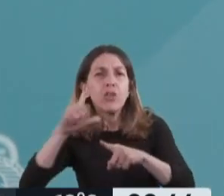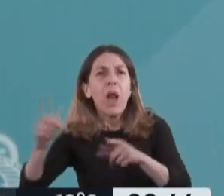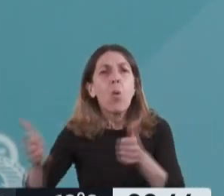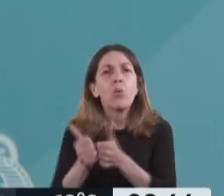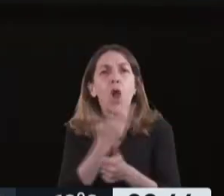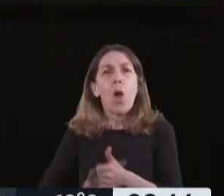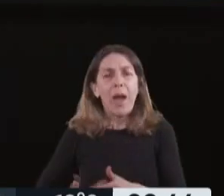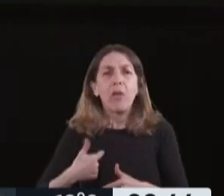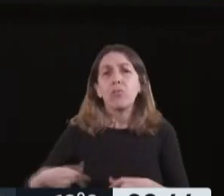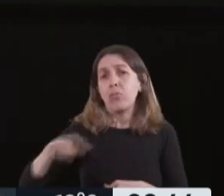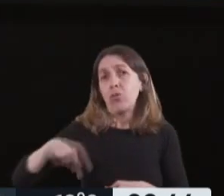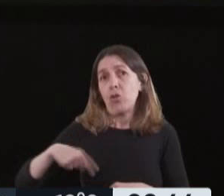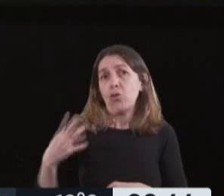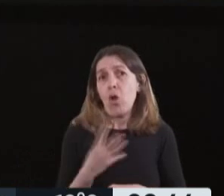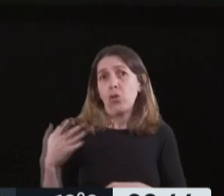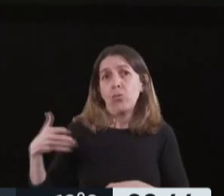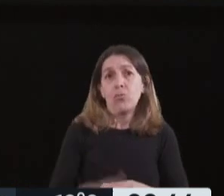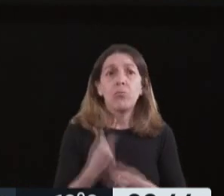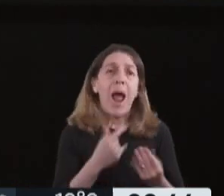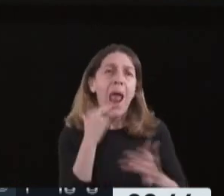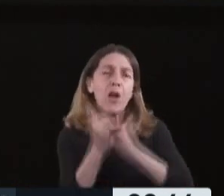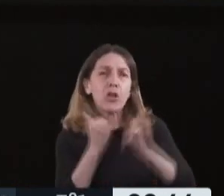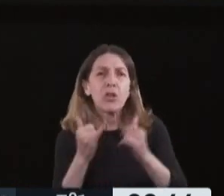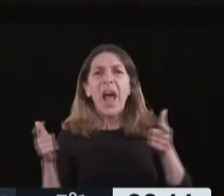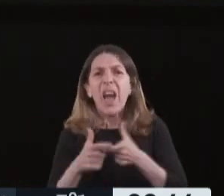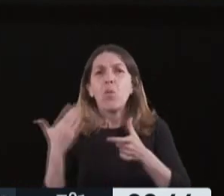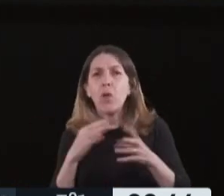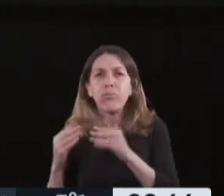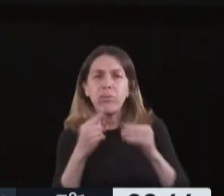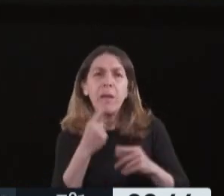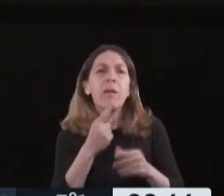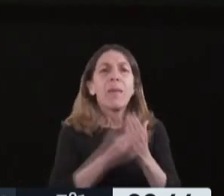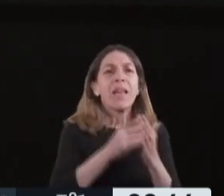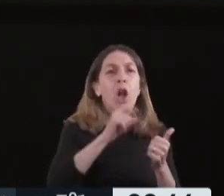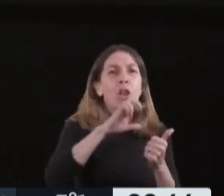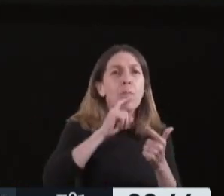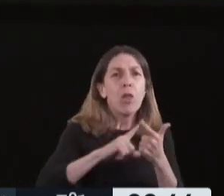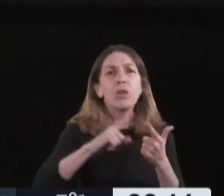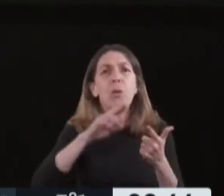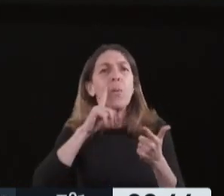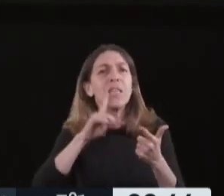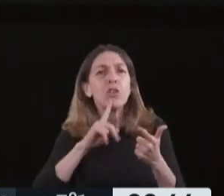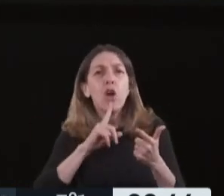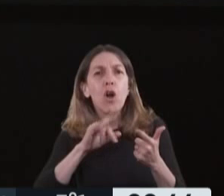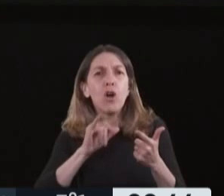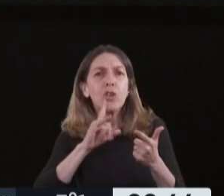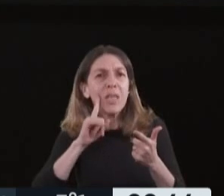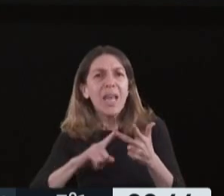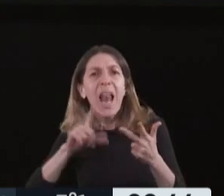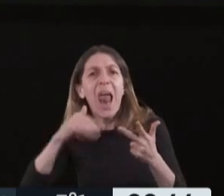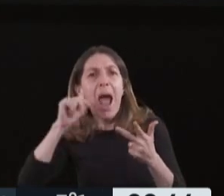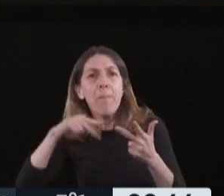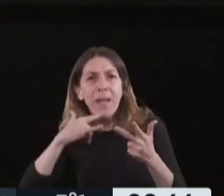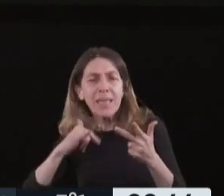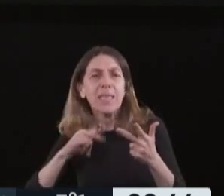nosotros a contarles lo que sucedió en la reunión de gabinete en ministro katopodis administra vichot y el ministro la mens les van a contar qué fue lo